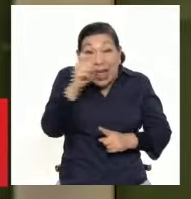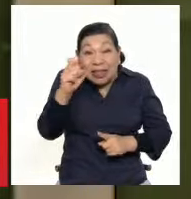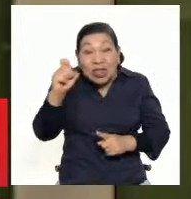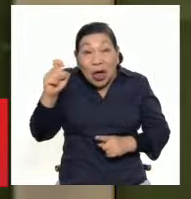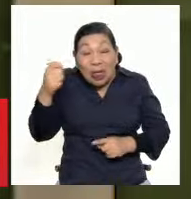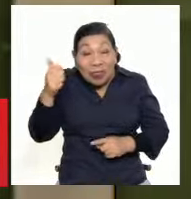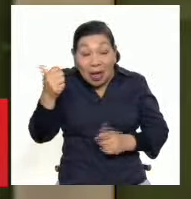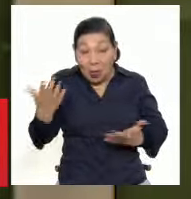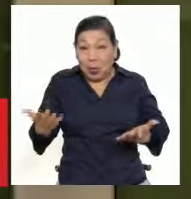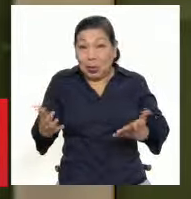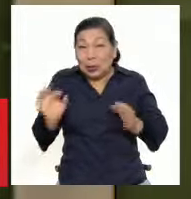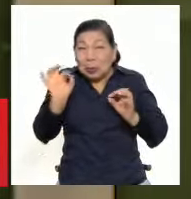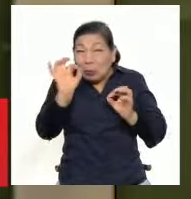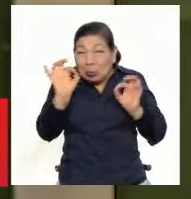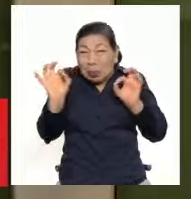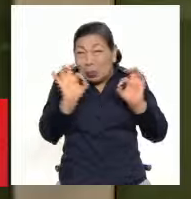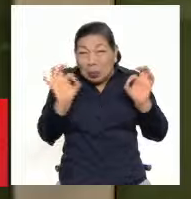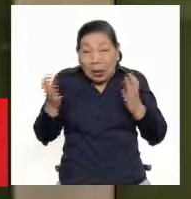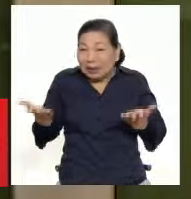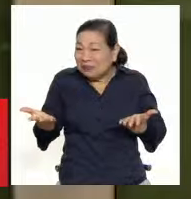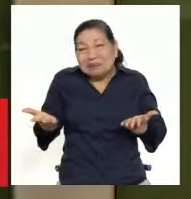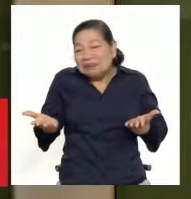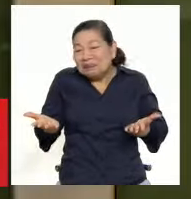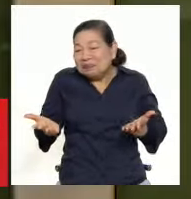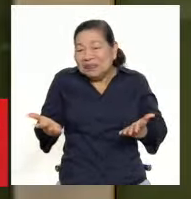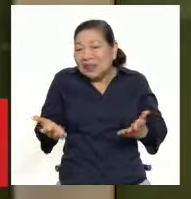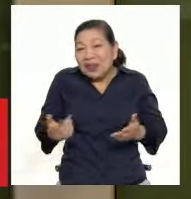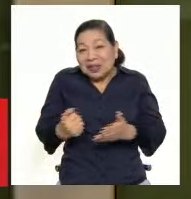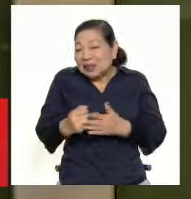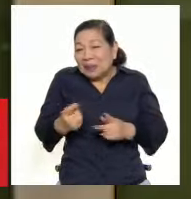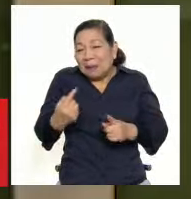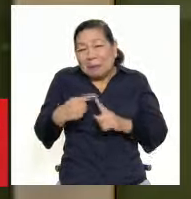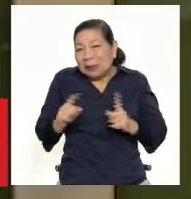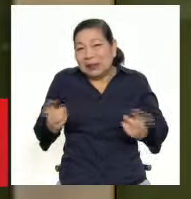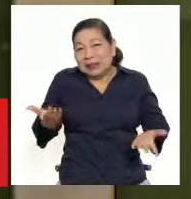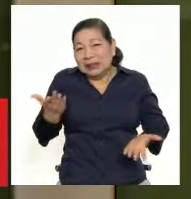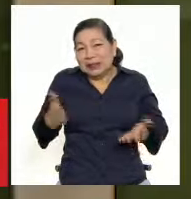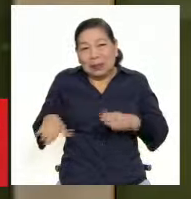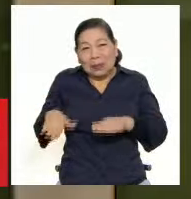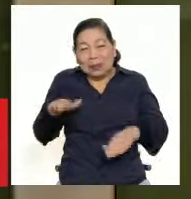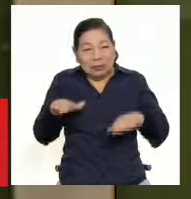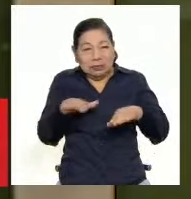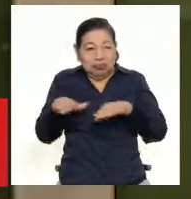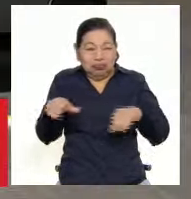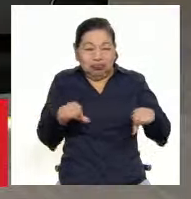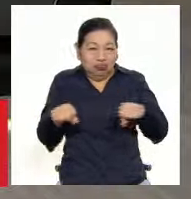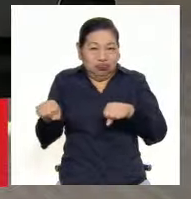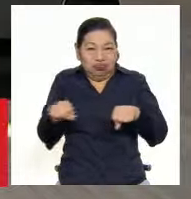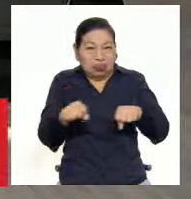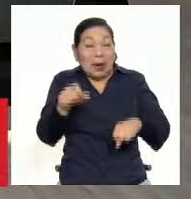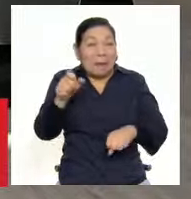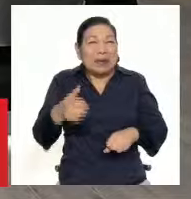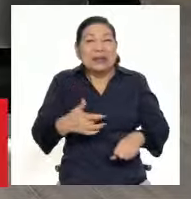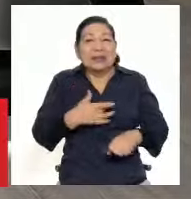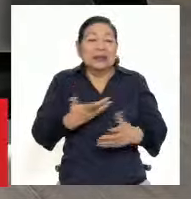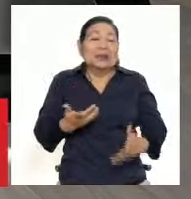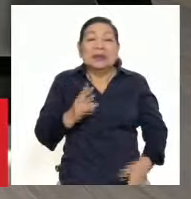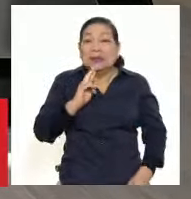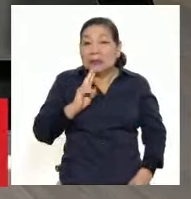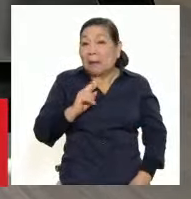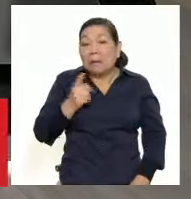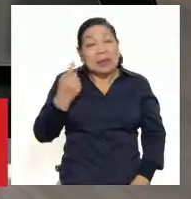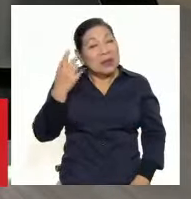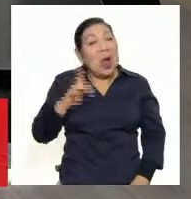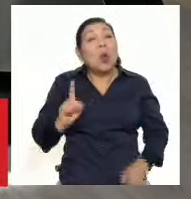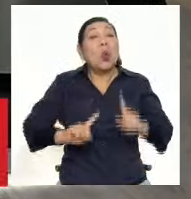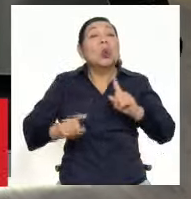reportes de eventos pequeñísimos, o sea, no tiene mucho, no ayuda mucho al tema del comportamiento de las personas o la respuesta de las